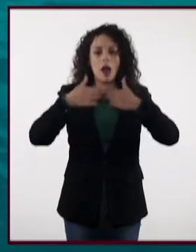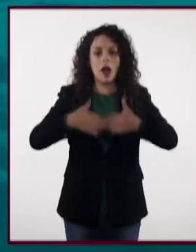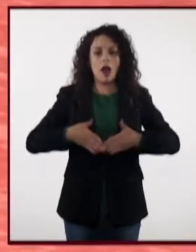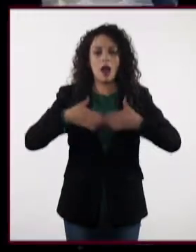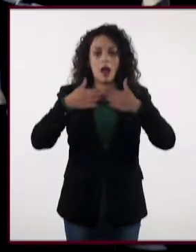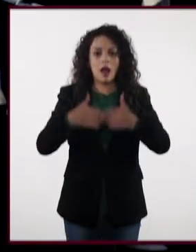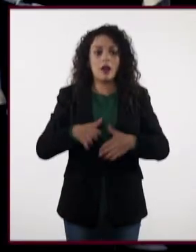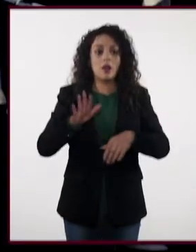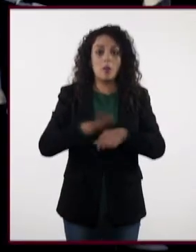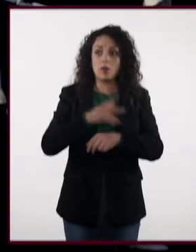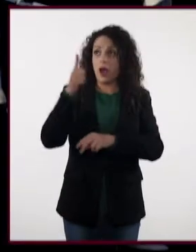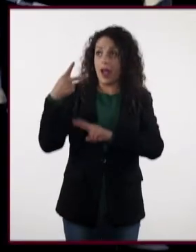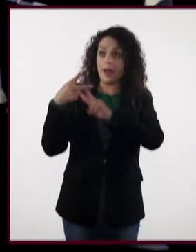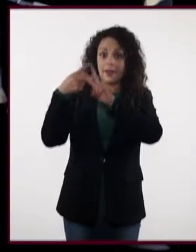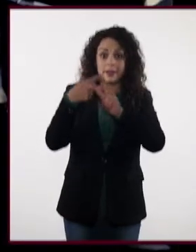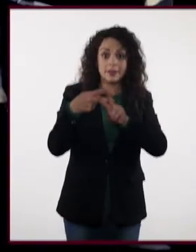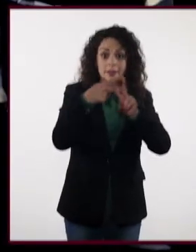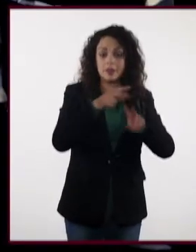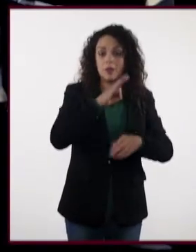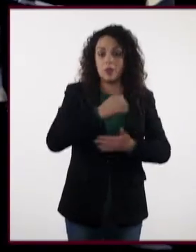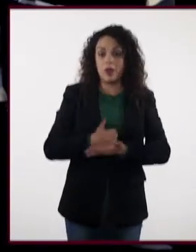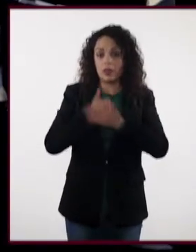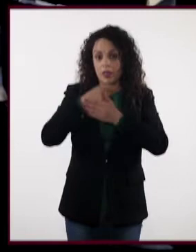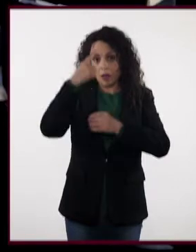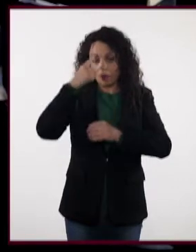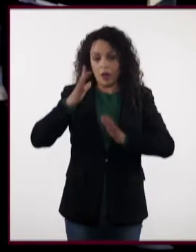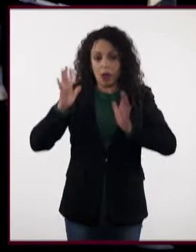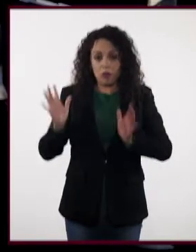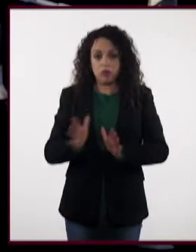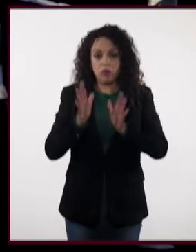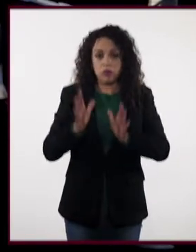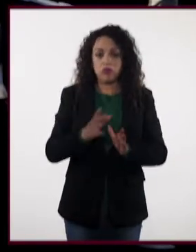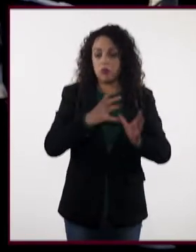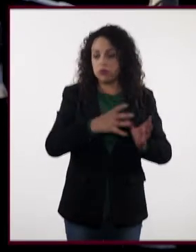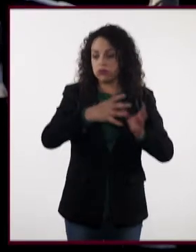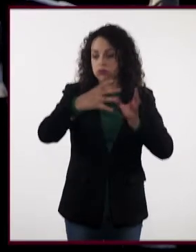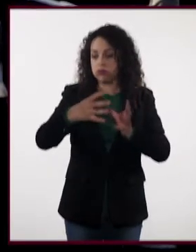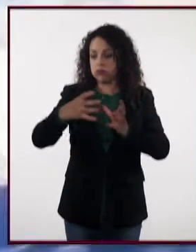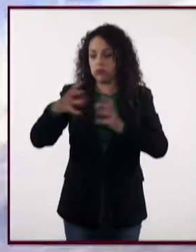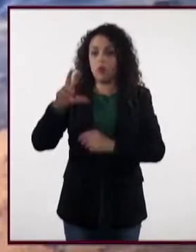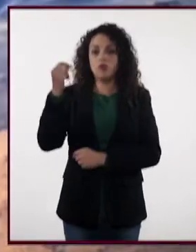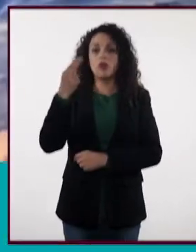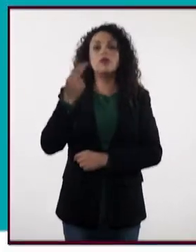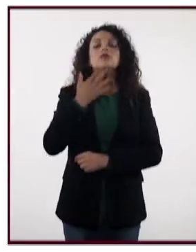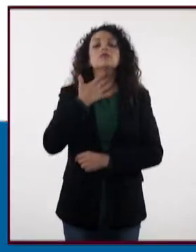de las estrellas para empujarse por el espacio sin usar combustible.